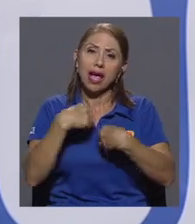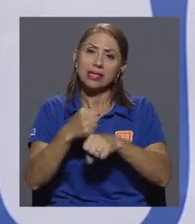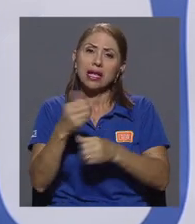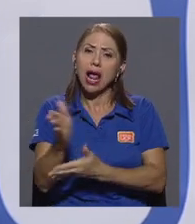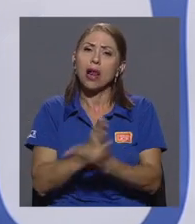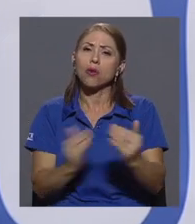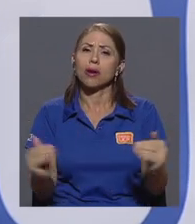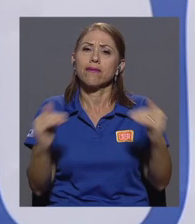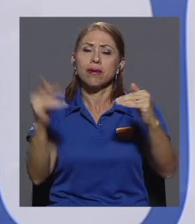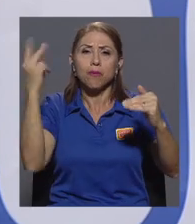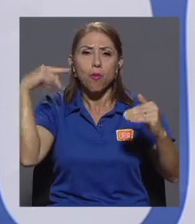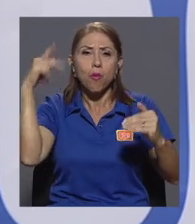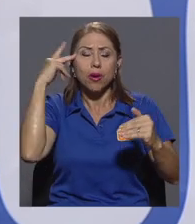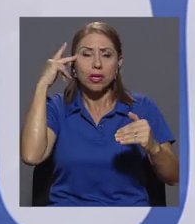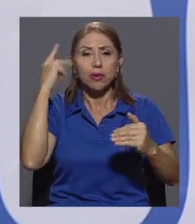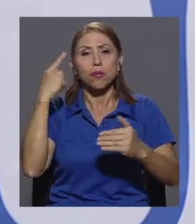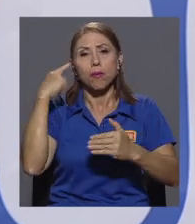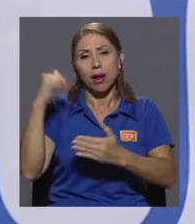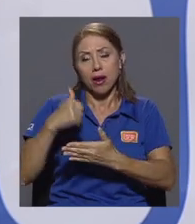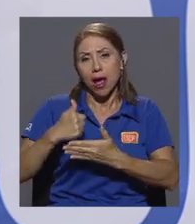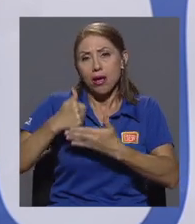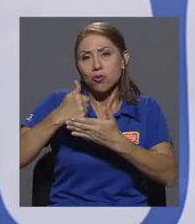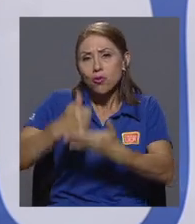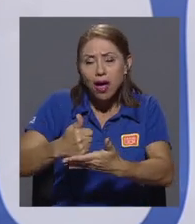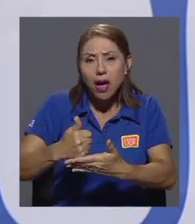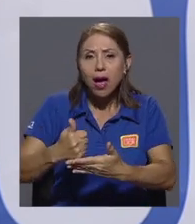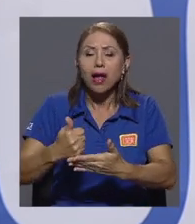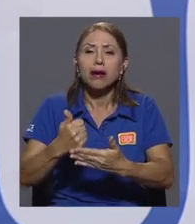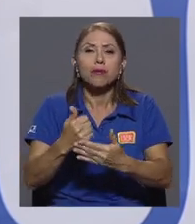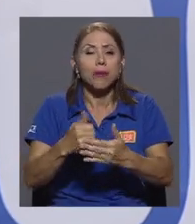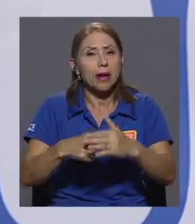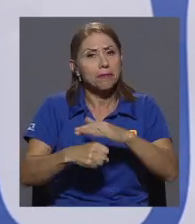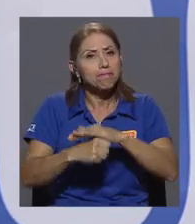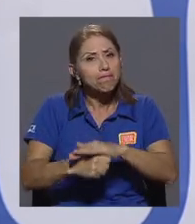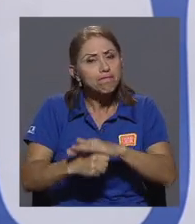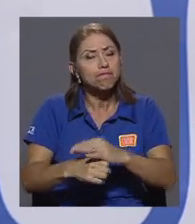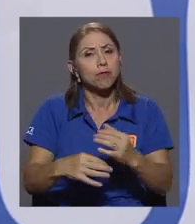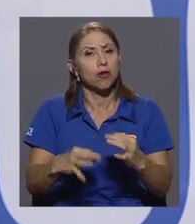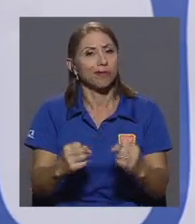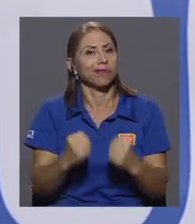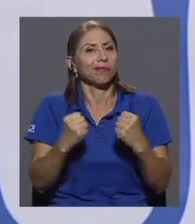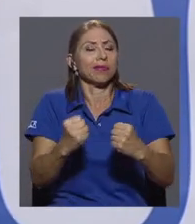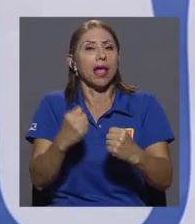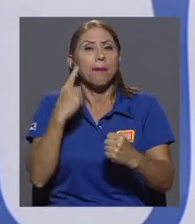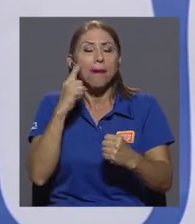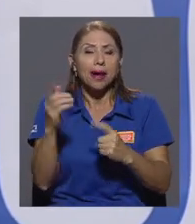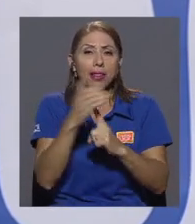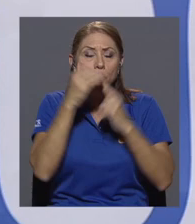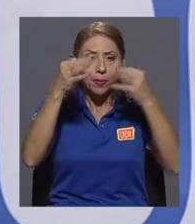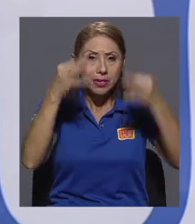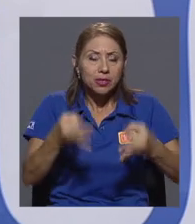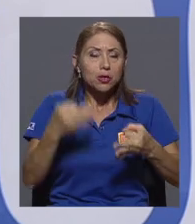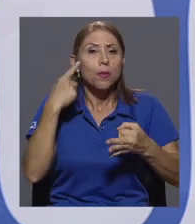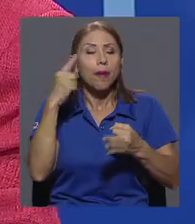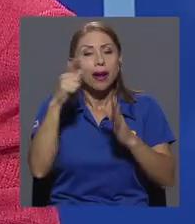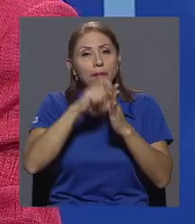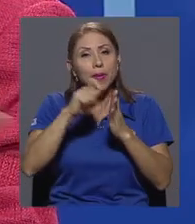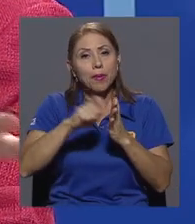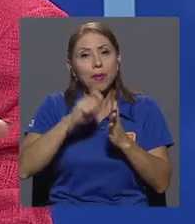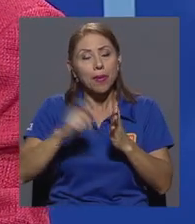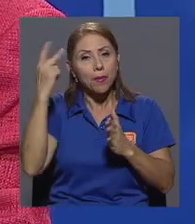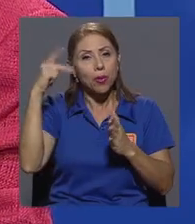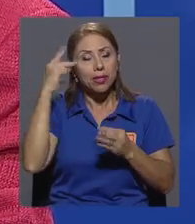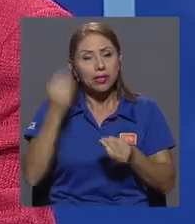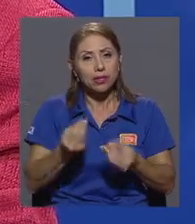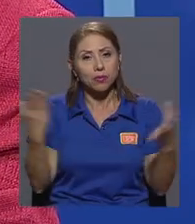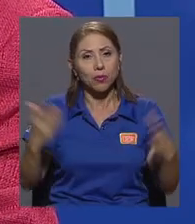soportar a ayudar a apalancar a facilitar a procesos de toma de decisión de formación de políticas públicas y en el que